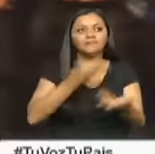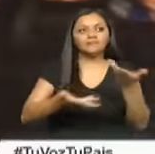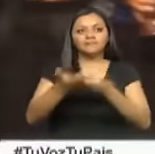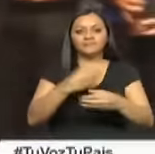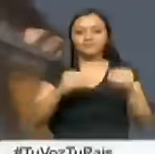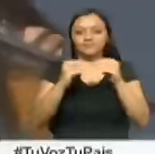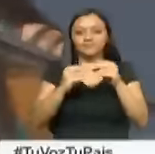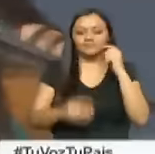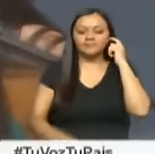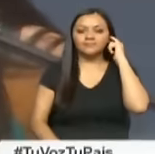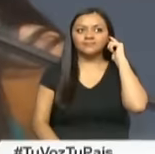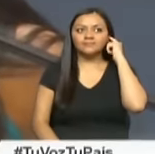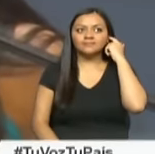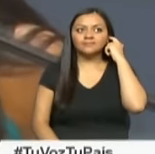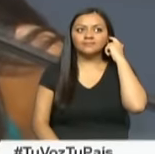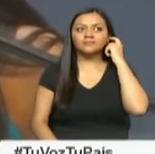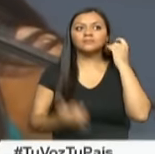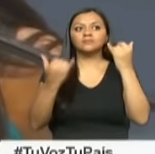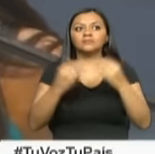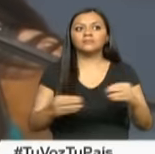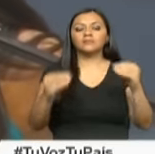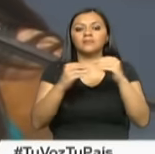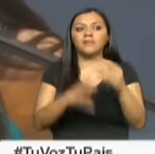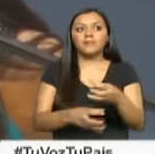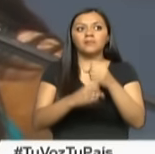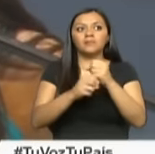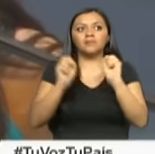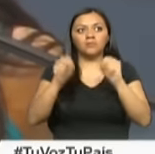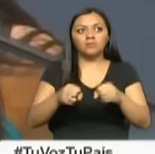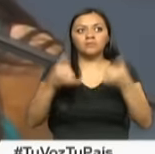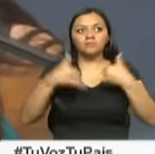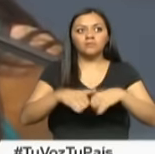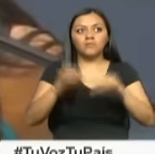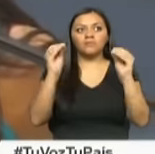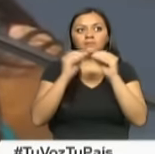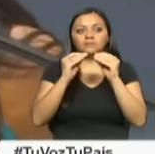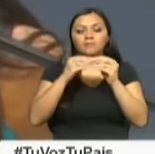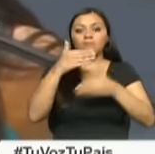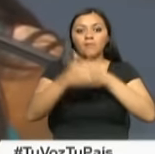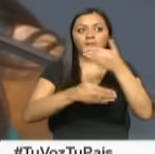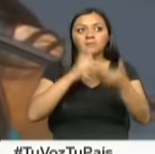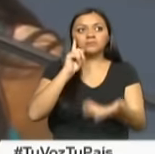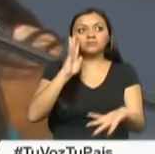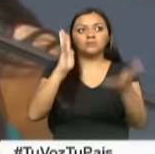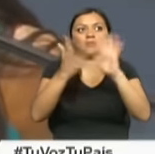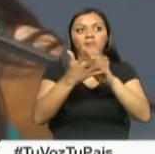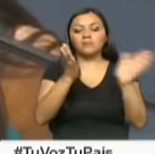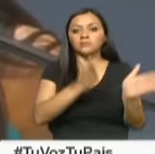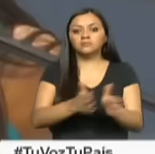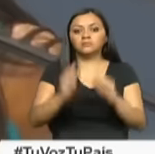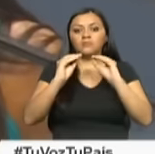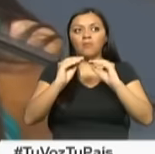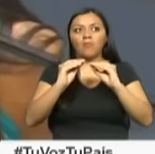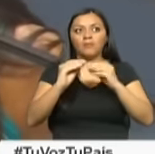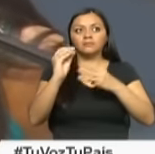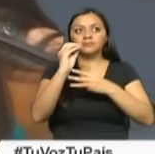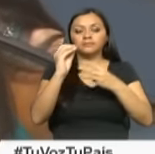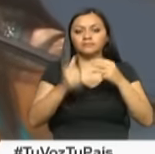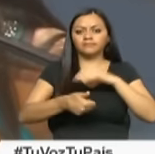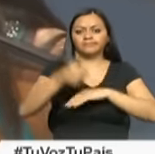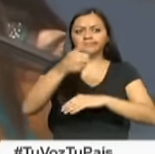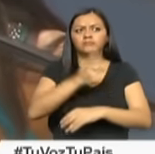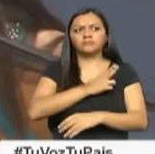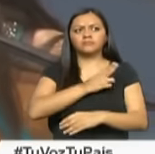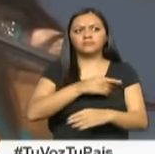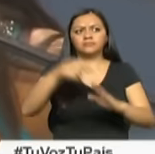otros. Estamos seguros más que nunca que debemos continuar con los procesos de transformación del sistema de educación superior y profundizar